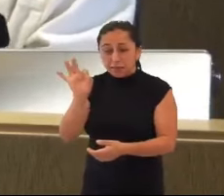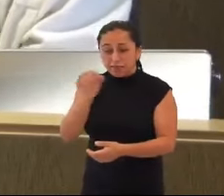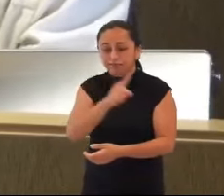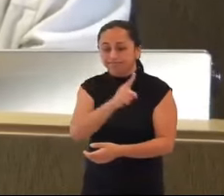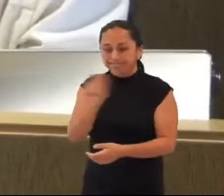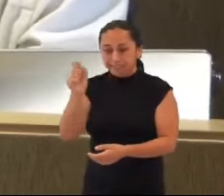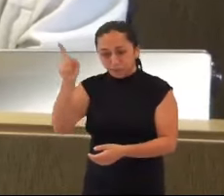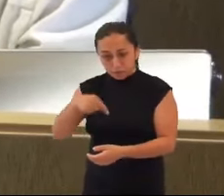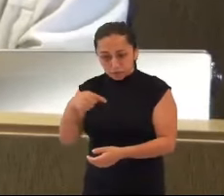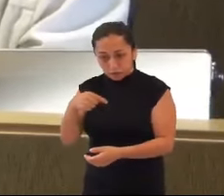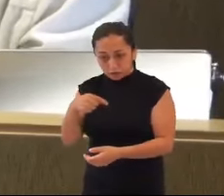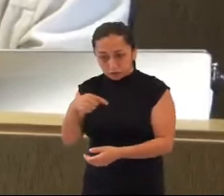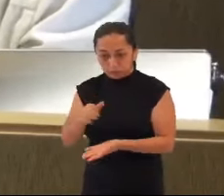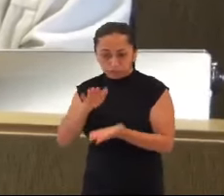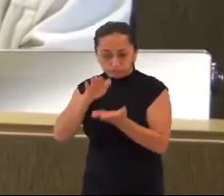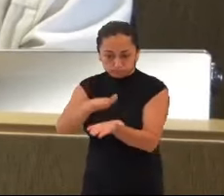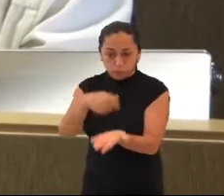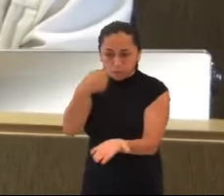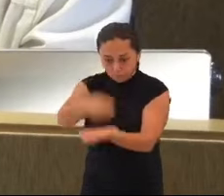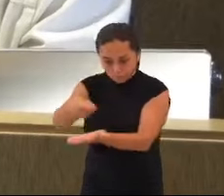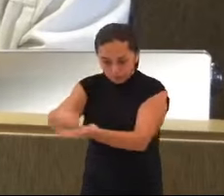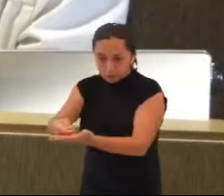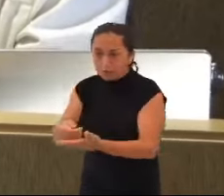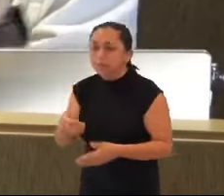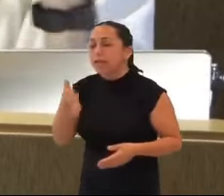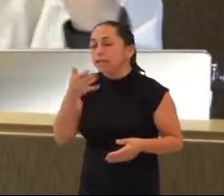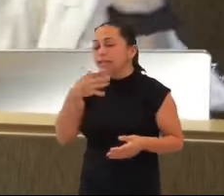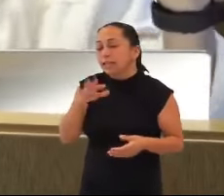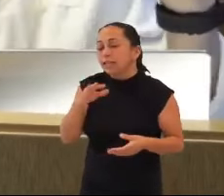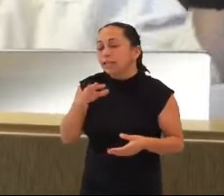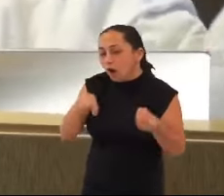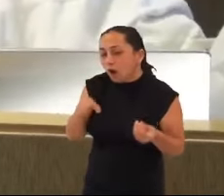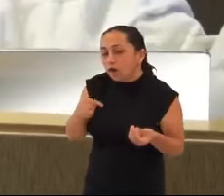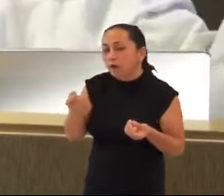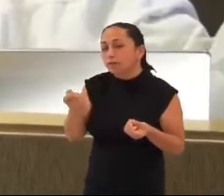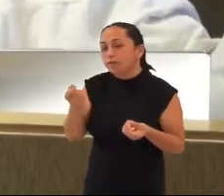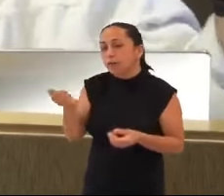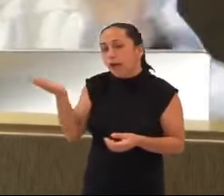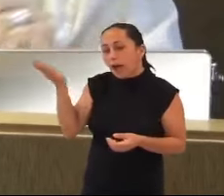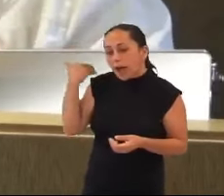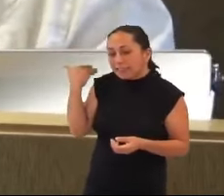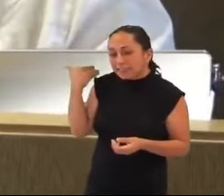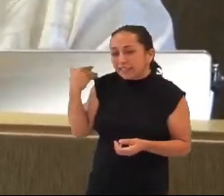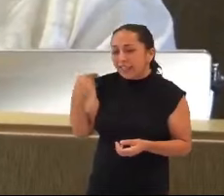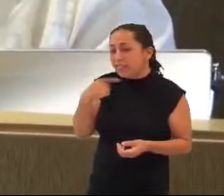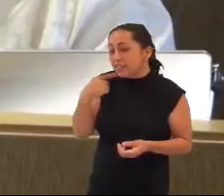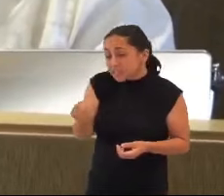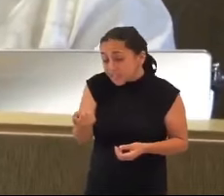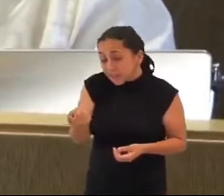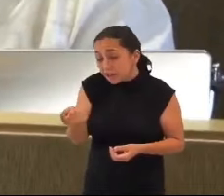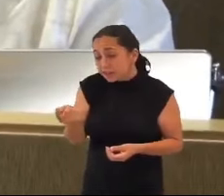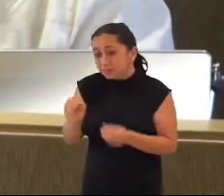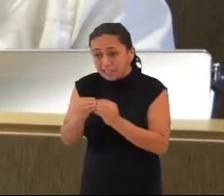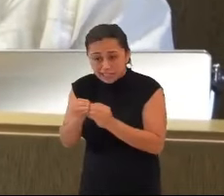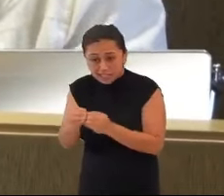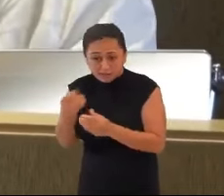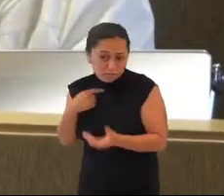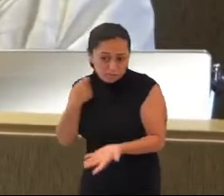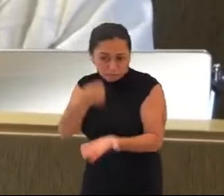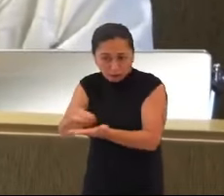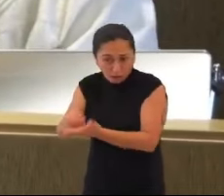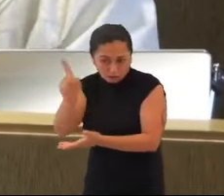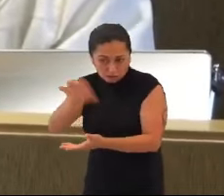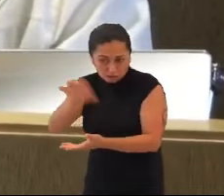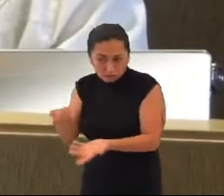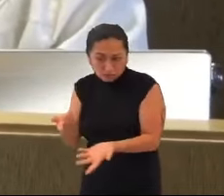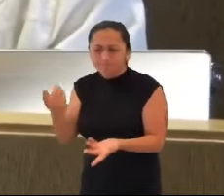que por la modalidad que ahora estaría provocando, cuando antes había alegado que había una crisis. Es decir, se